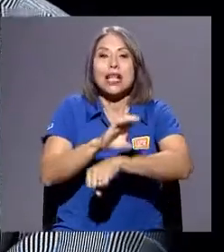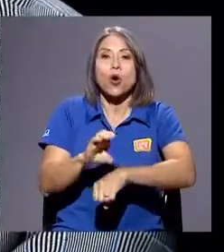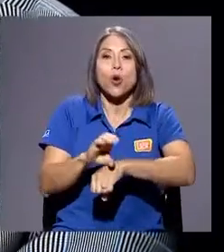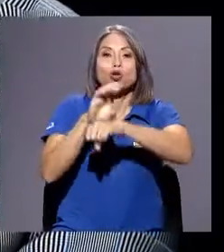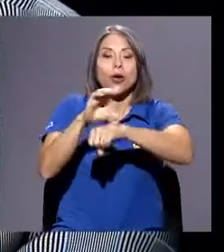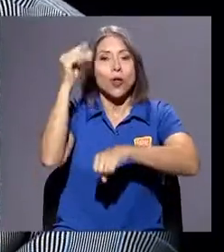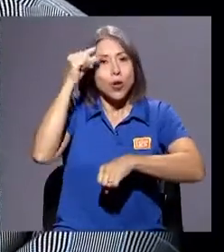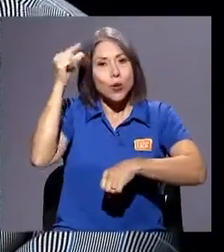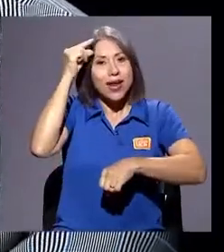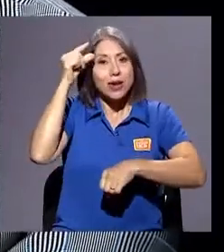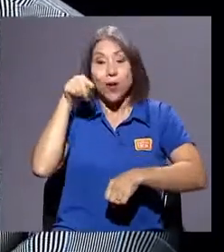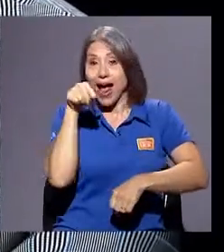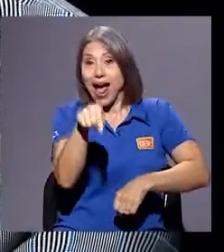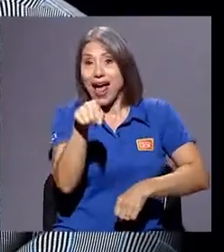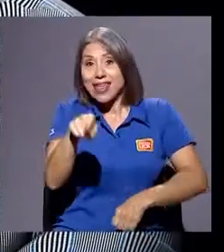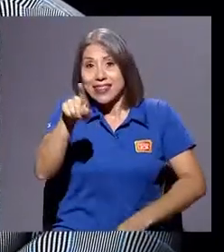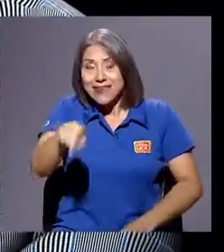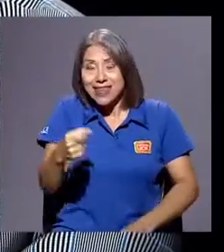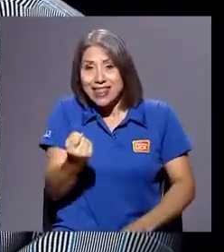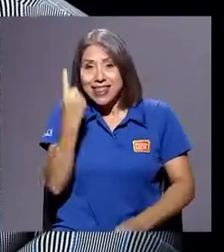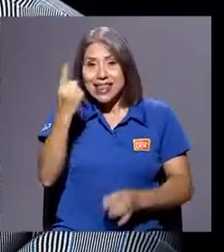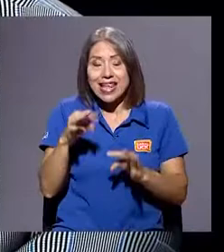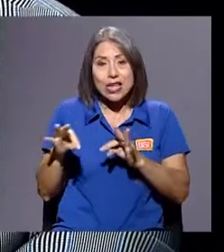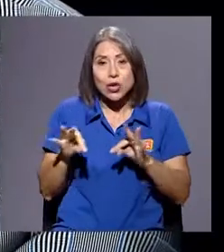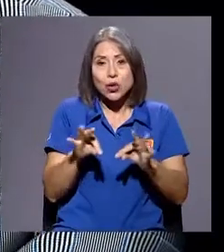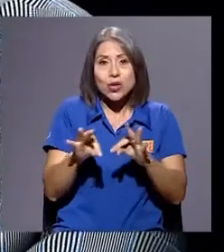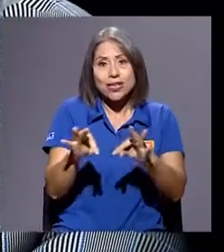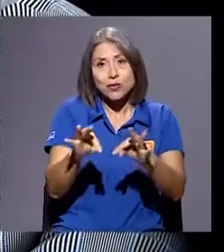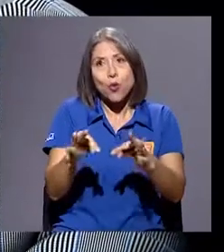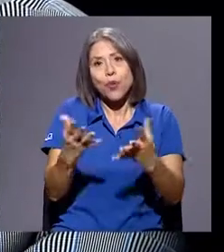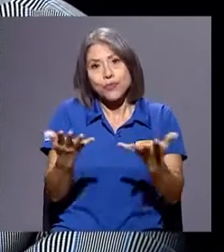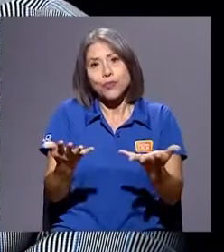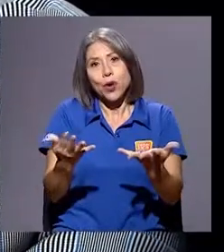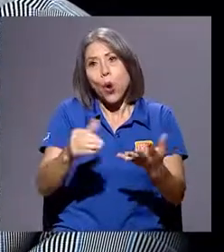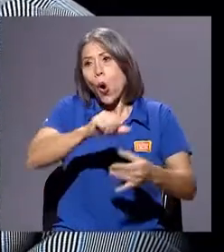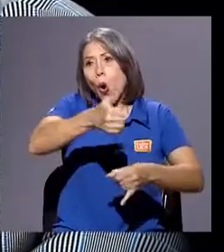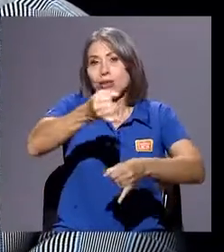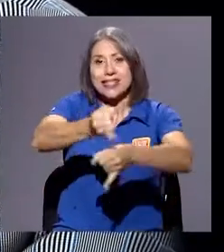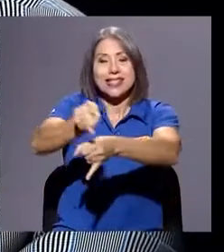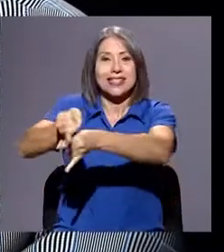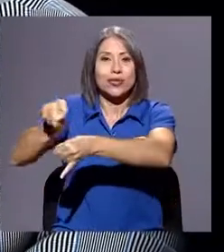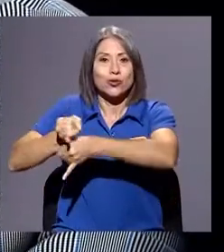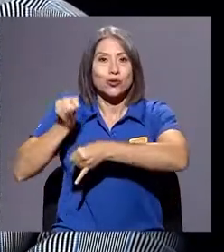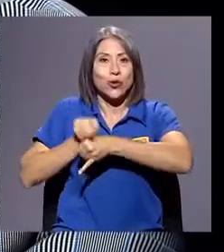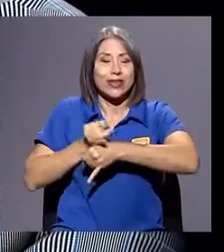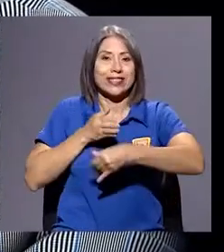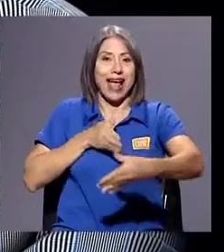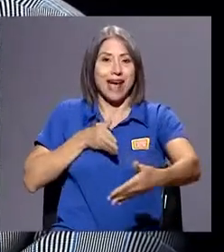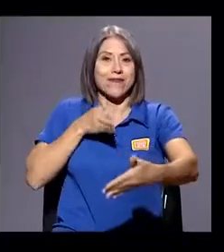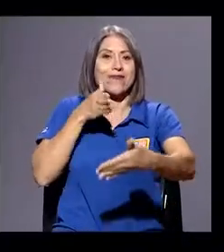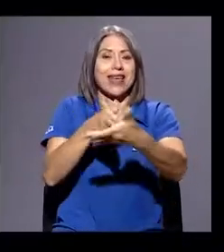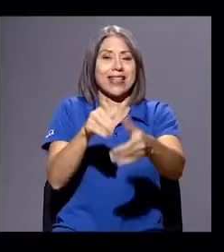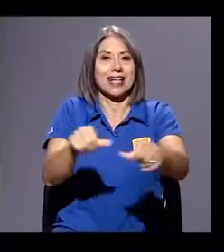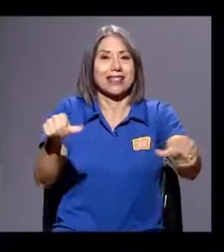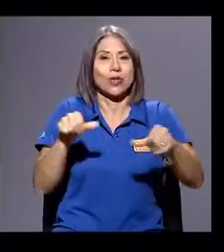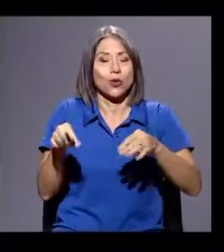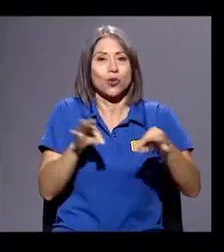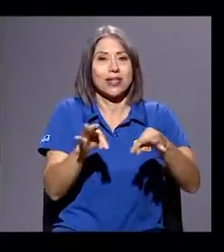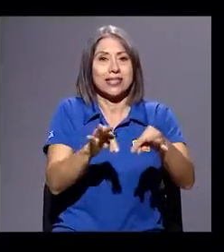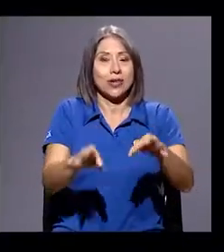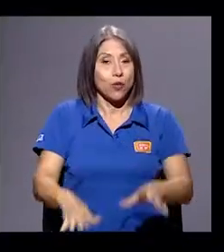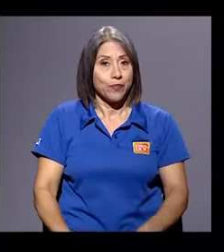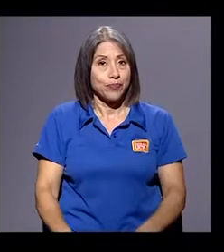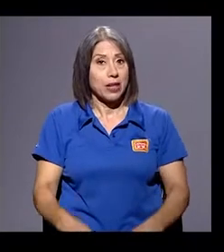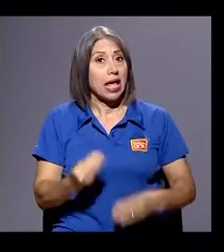donde tienen que entender que el turismo, o más bien que las otras instituciones afectan al sector turístico. ¿No está siendo asesorado tal vez